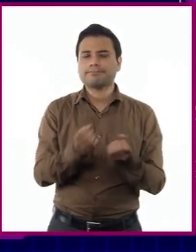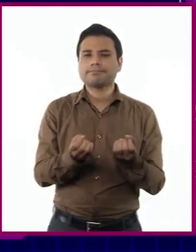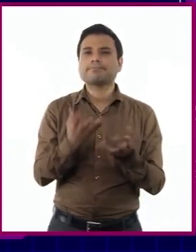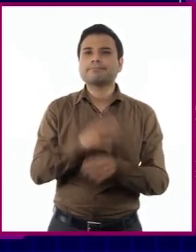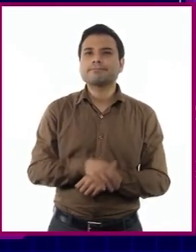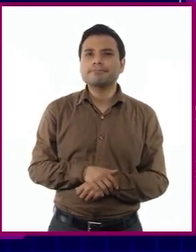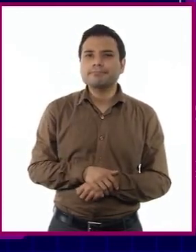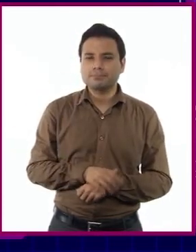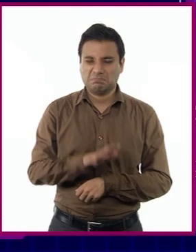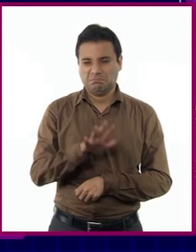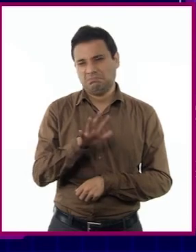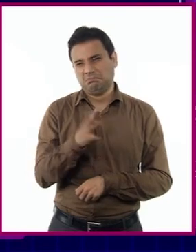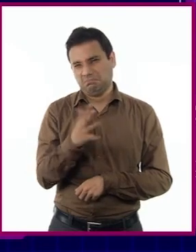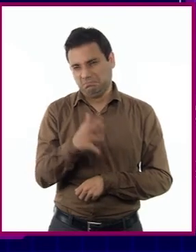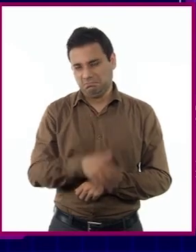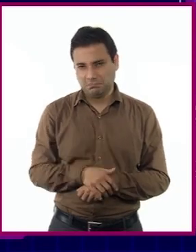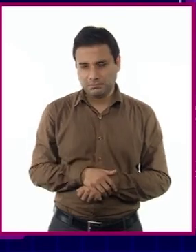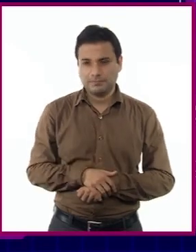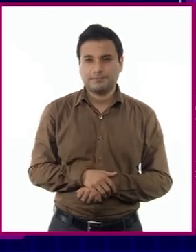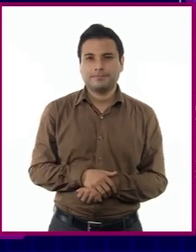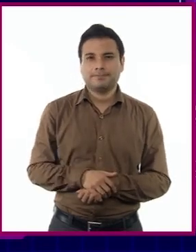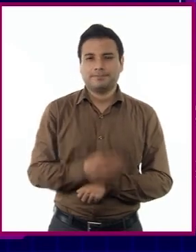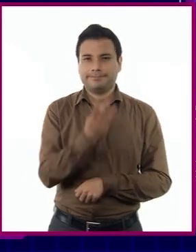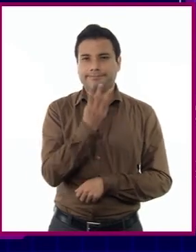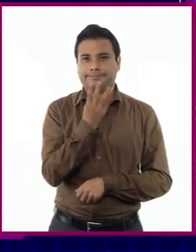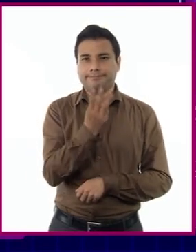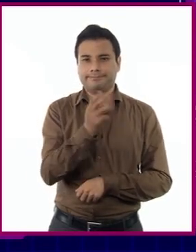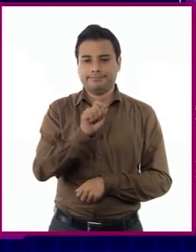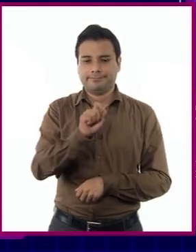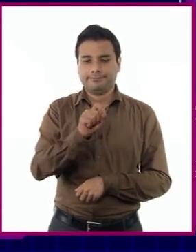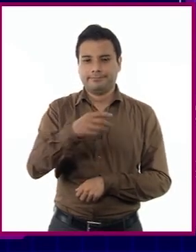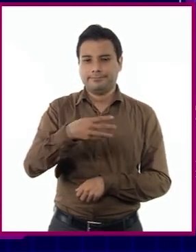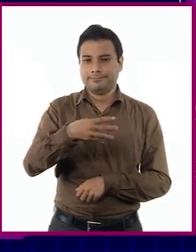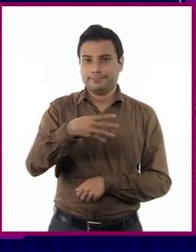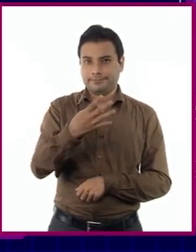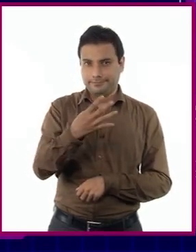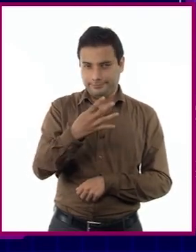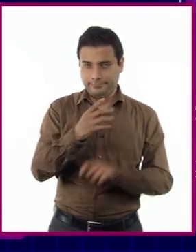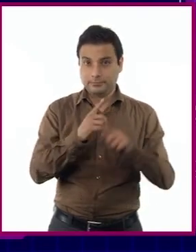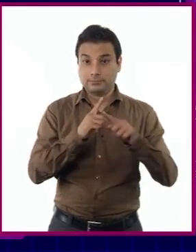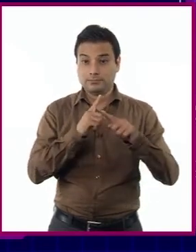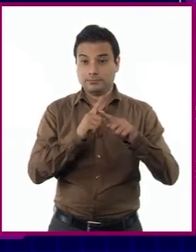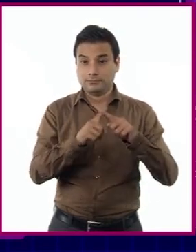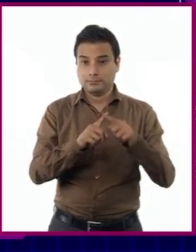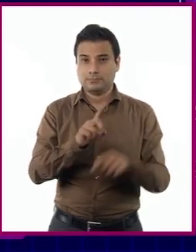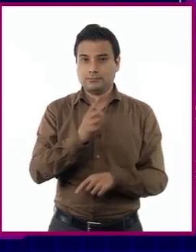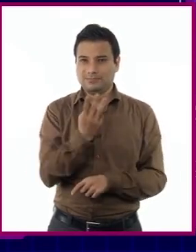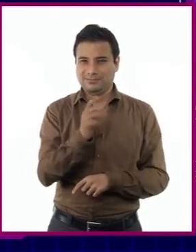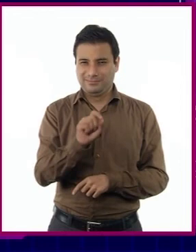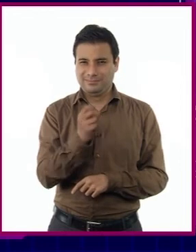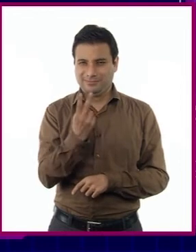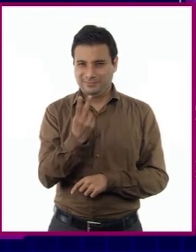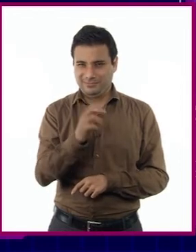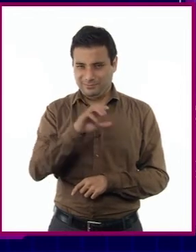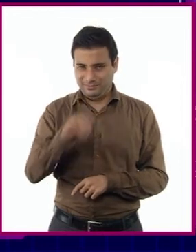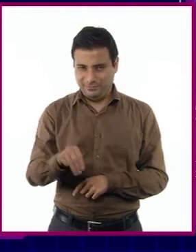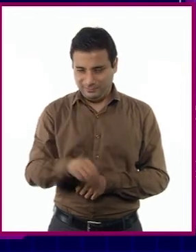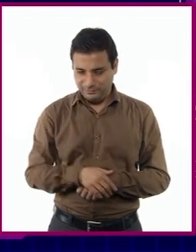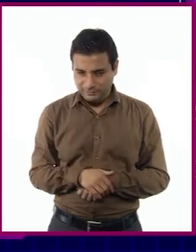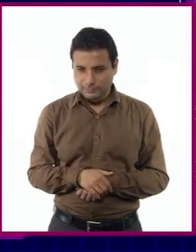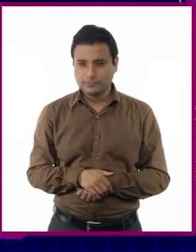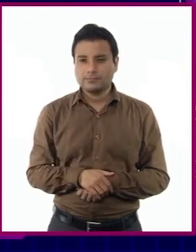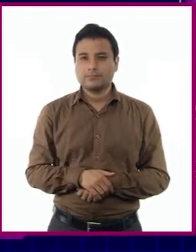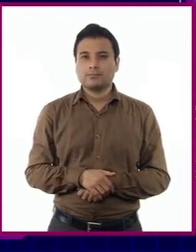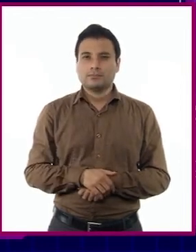es aproximadamente igual a 3.14 por 3.2 centímetros